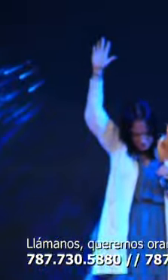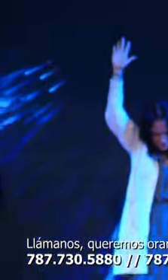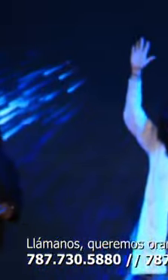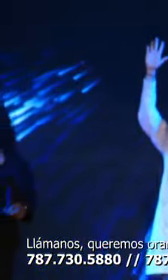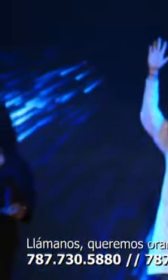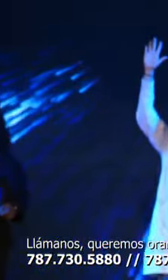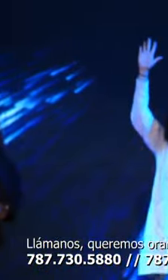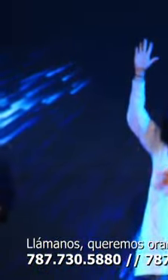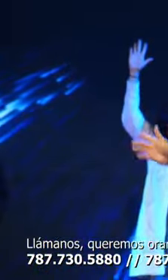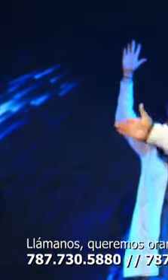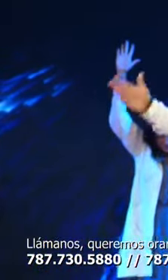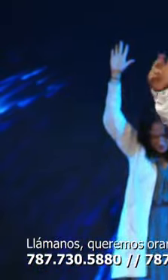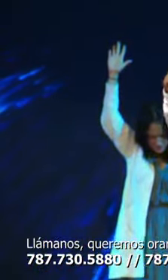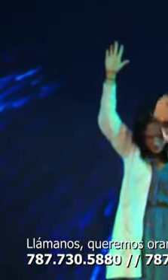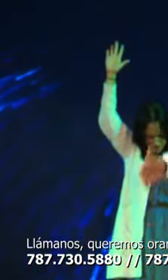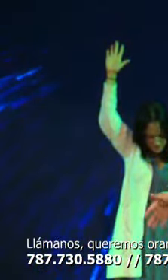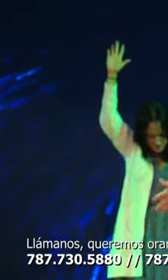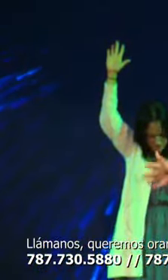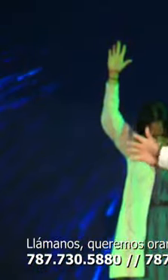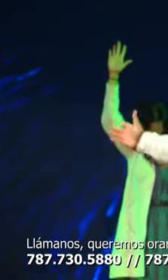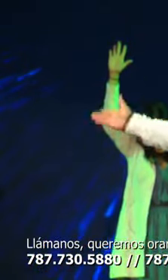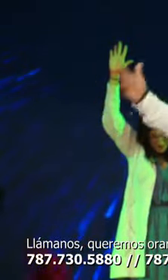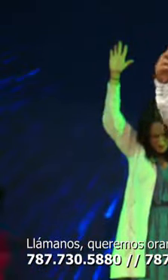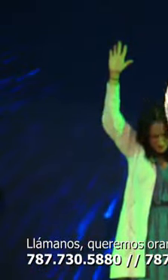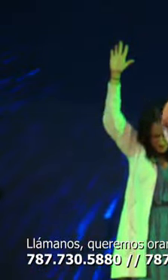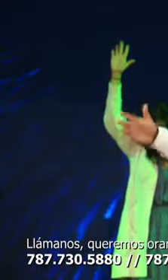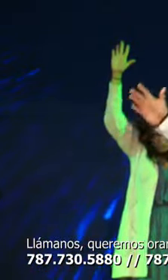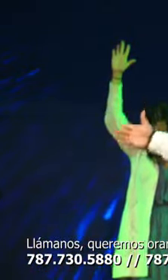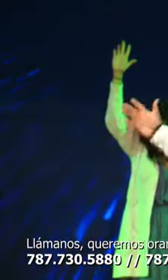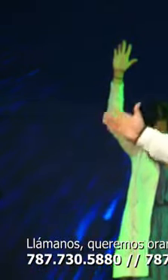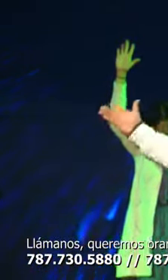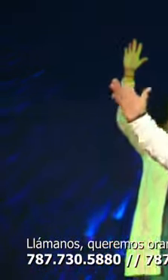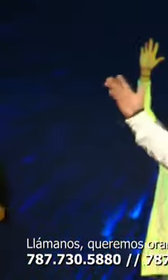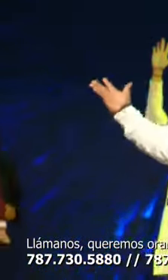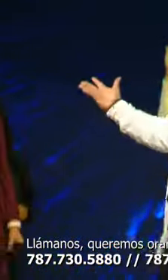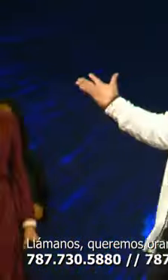fidelidad, su fidelidad, su fidelidad